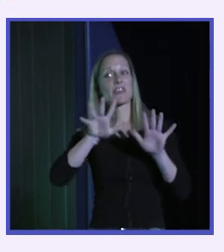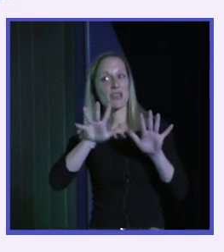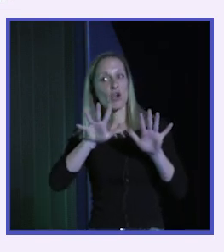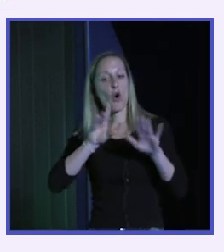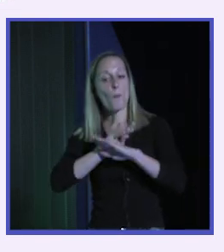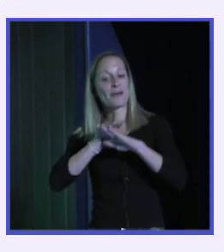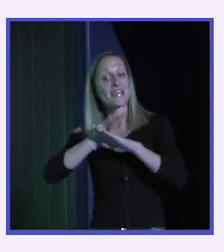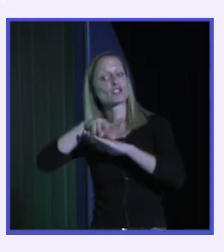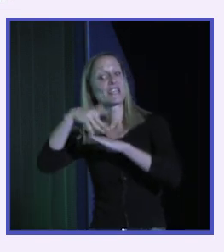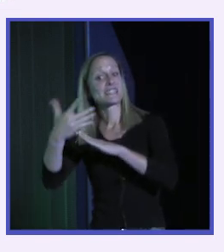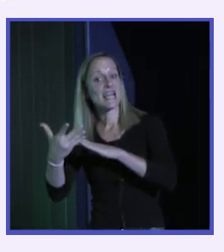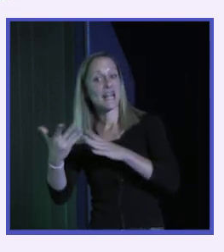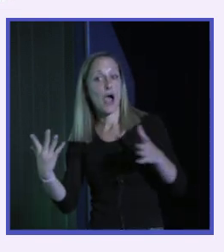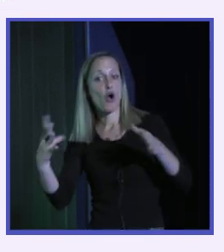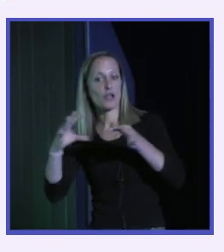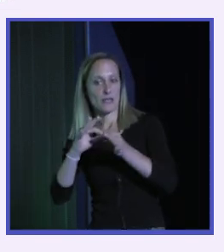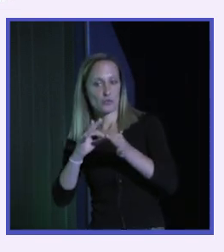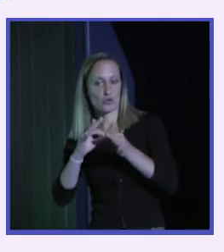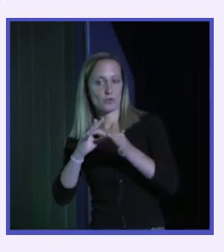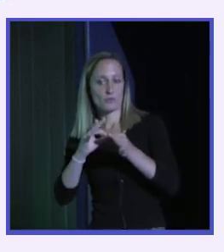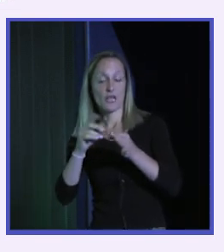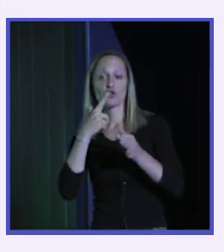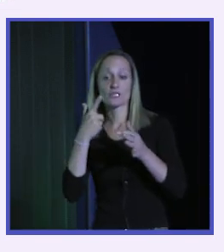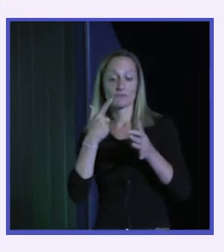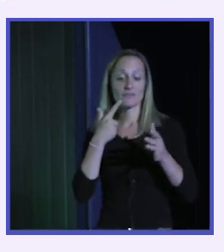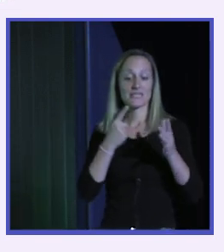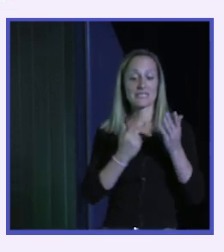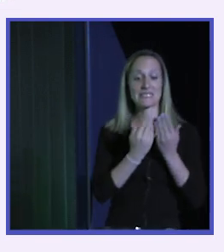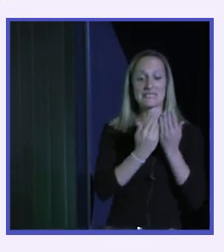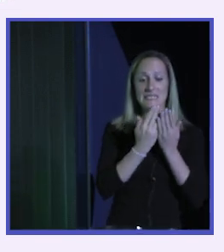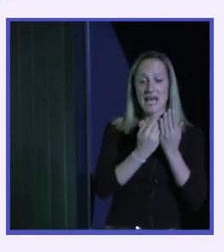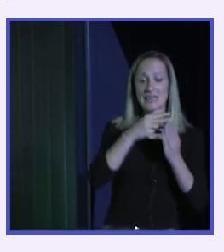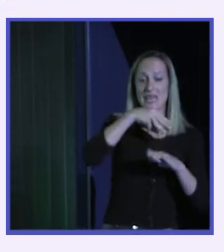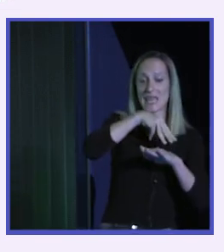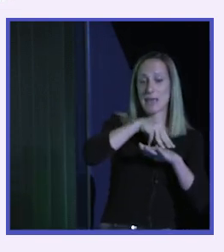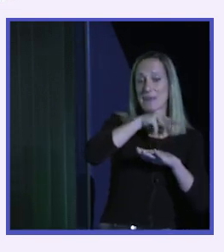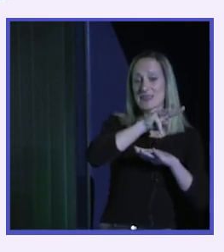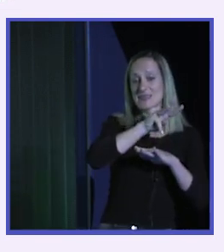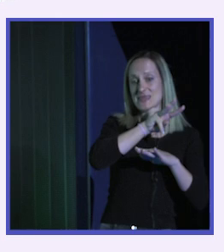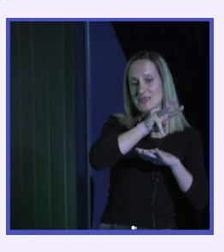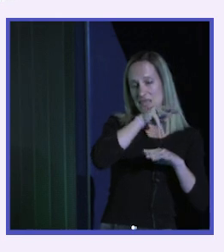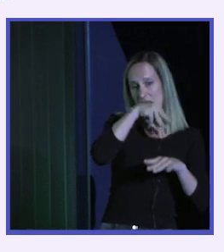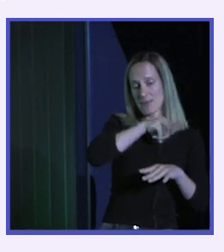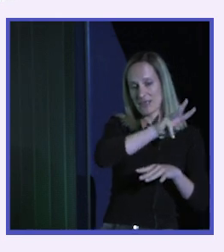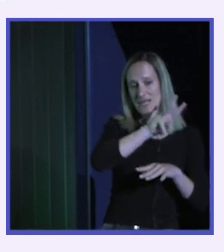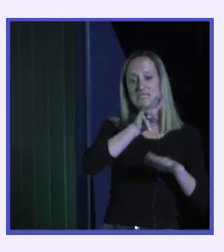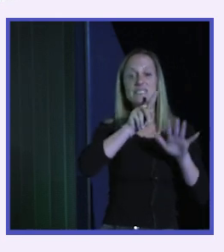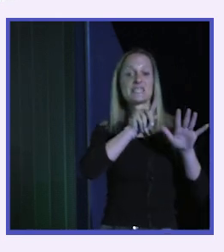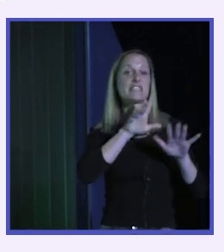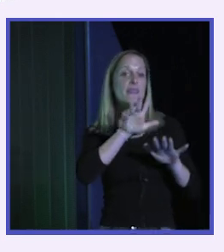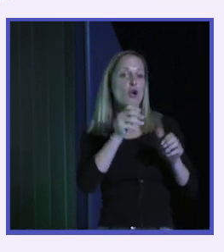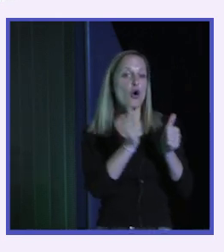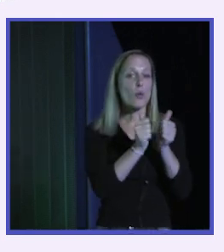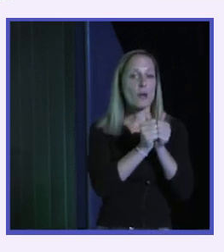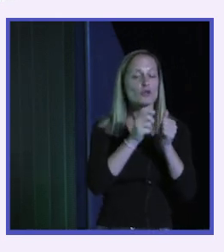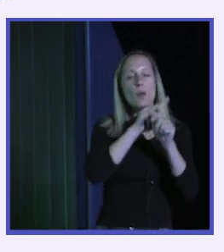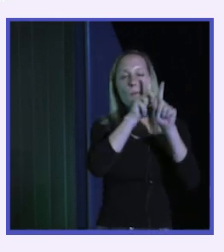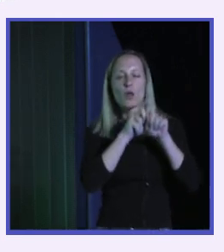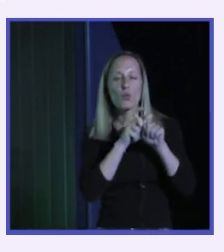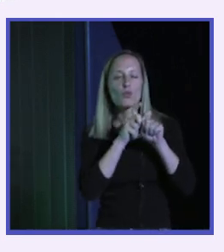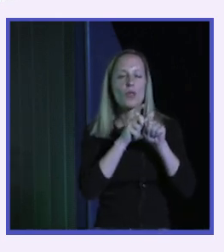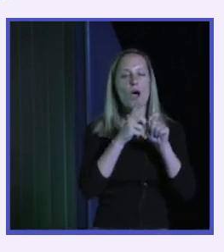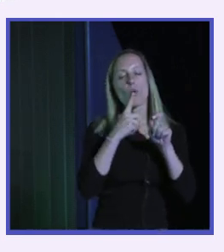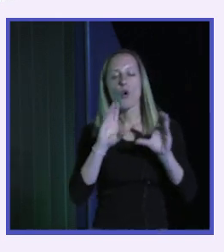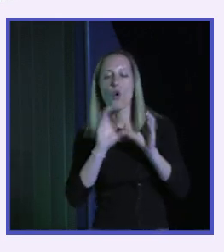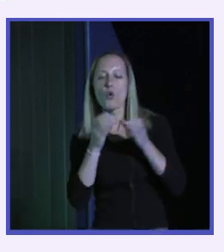datos externa y cuando nos venimos al chat de M365 Copilot y le hacemos una pregunta relacionada, esto es la creación de un grupo